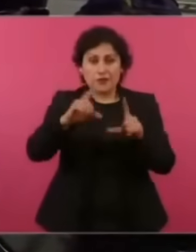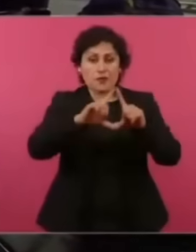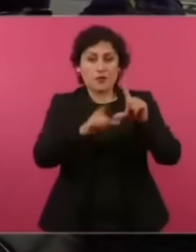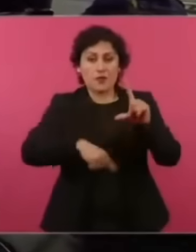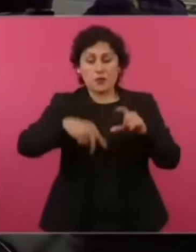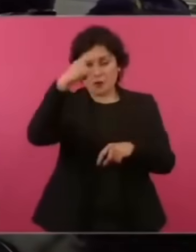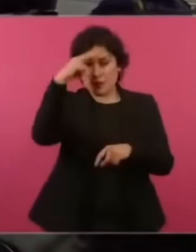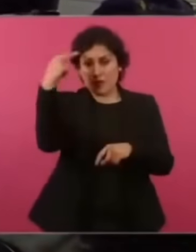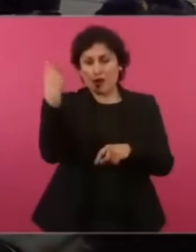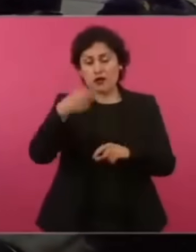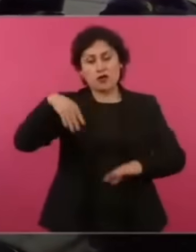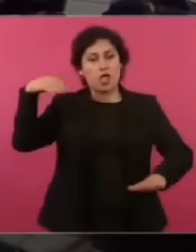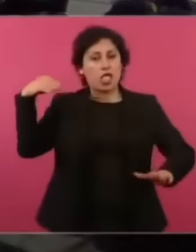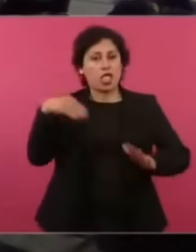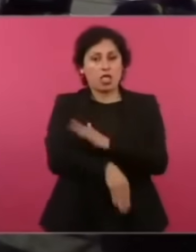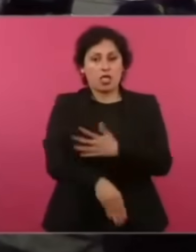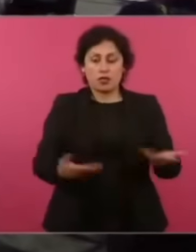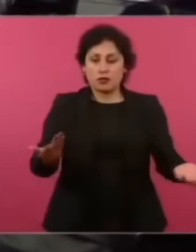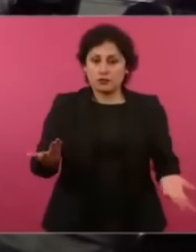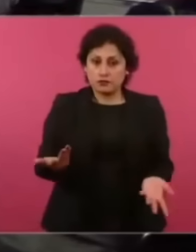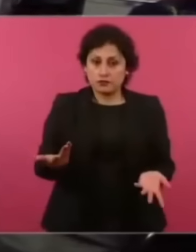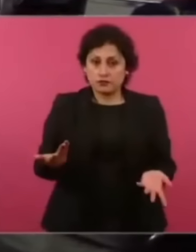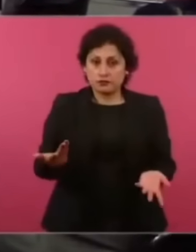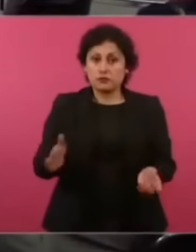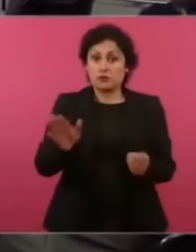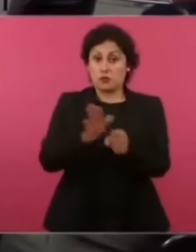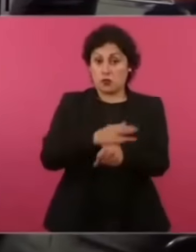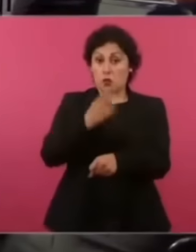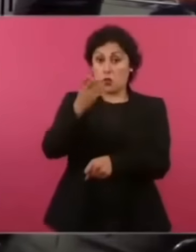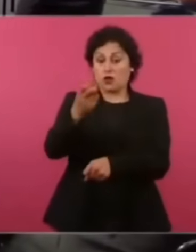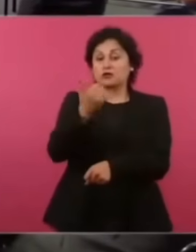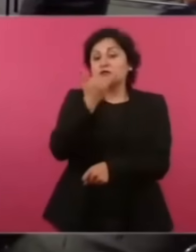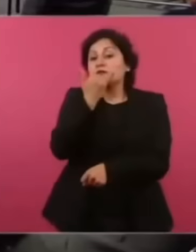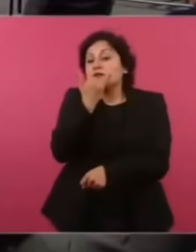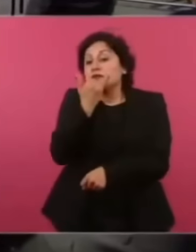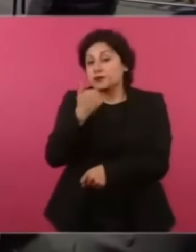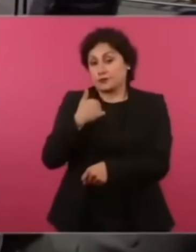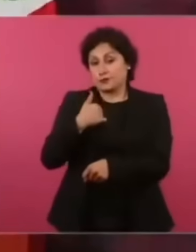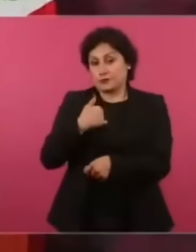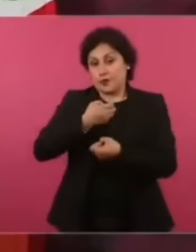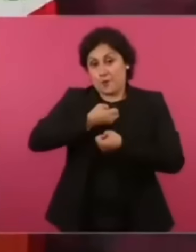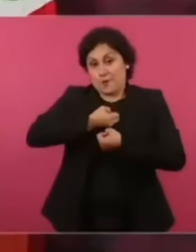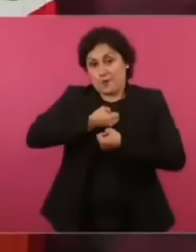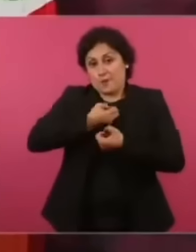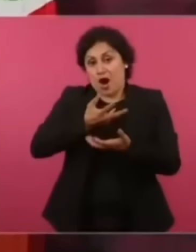Entonces, ofrezco disculpa por hablar